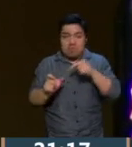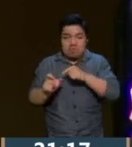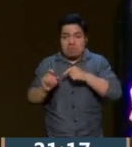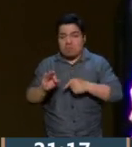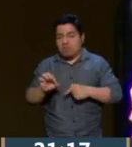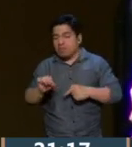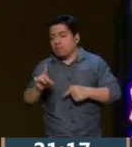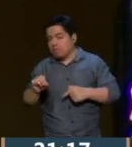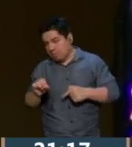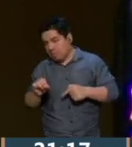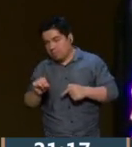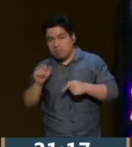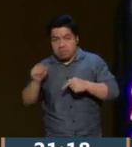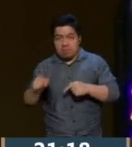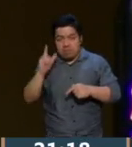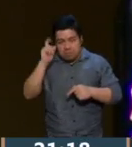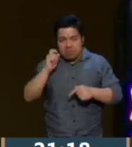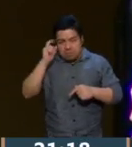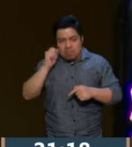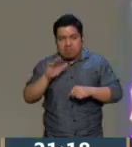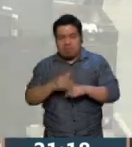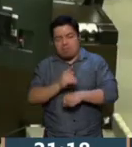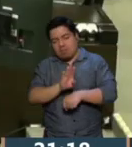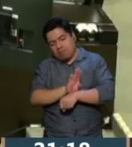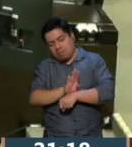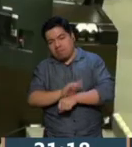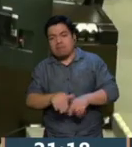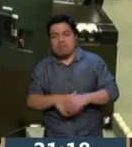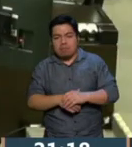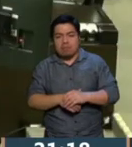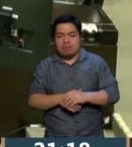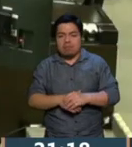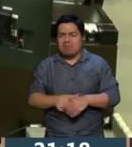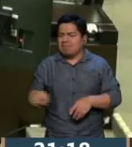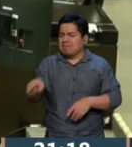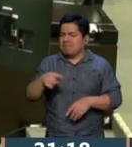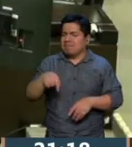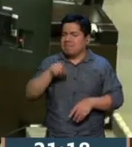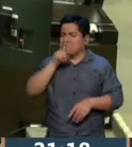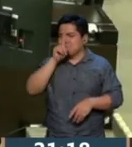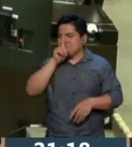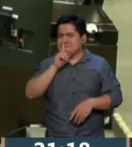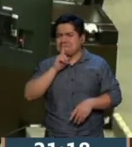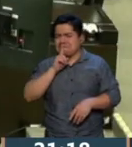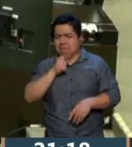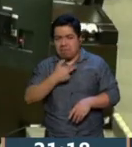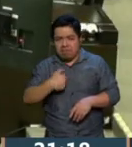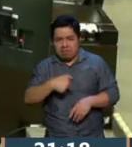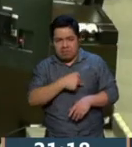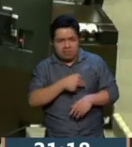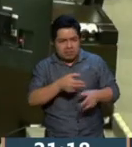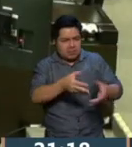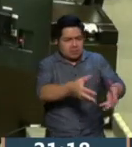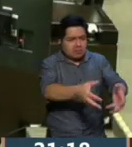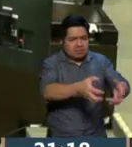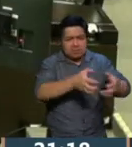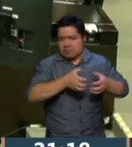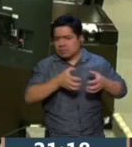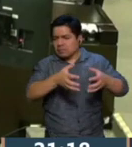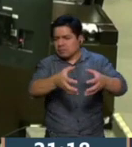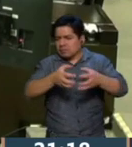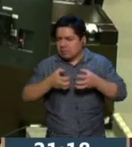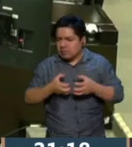Fondo de Pensiones para el Bienestar. Es mentira que vayamos a expropiar los